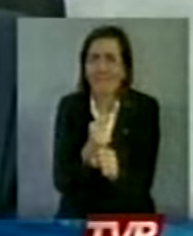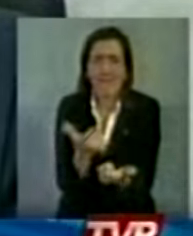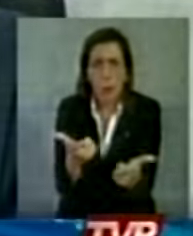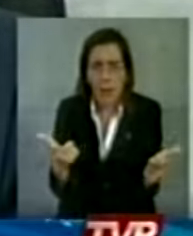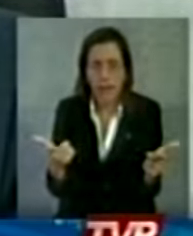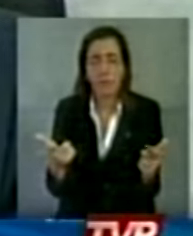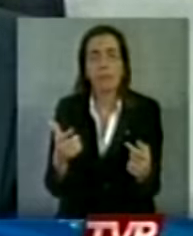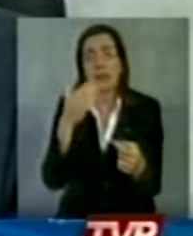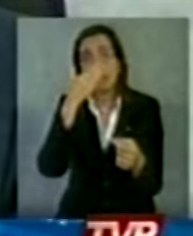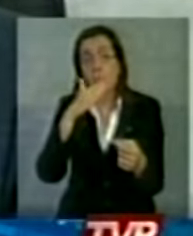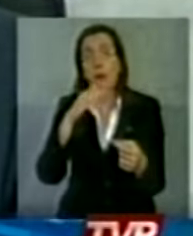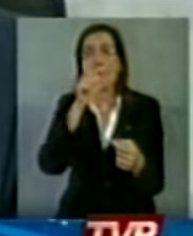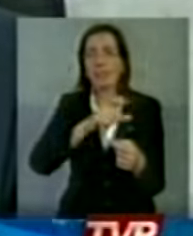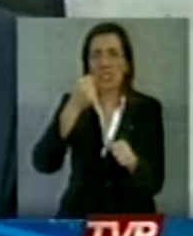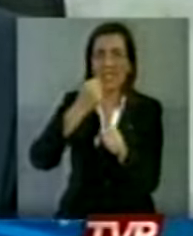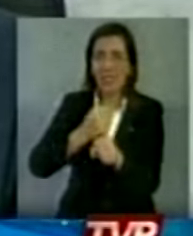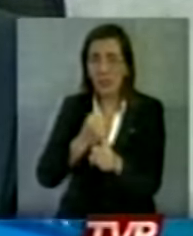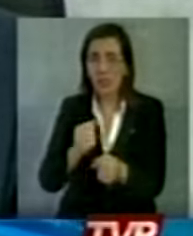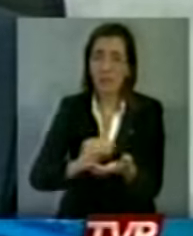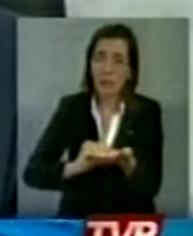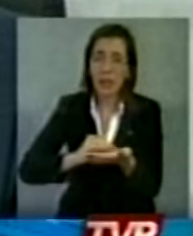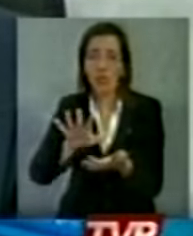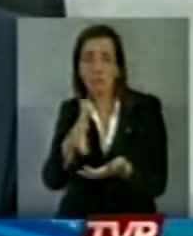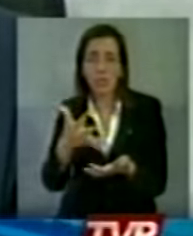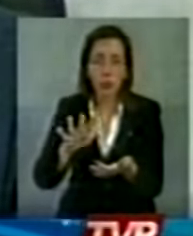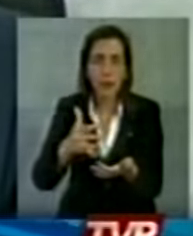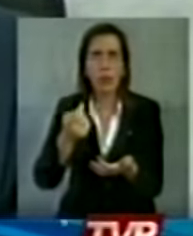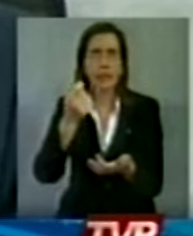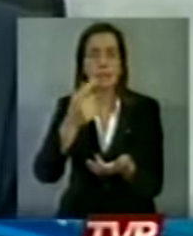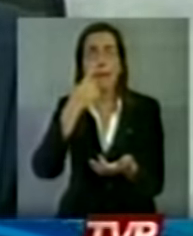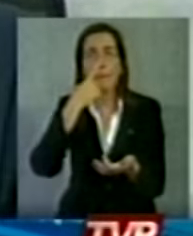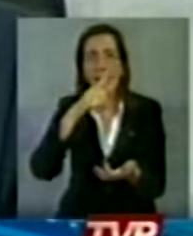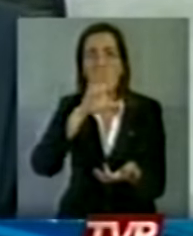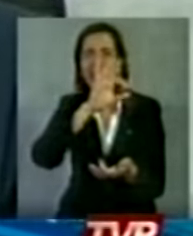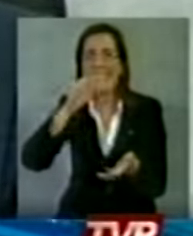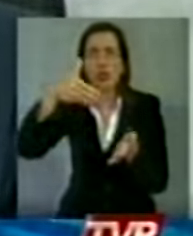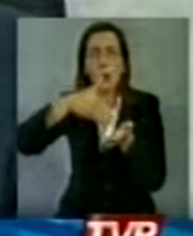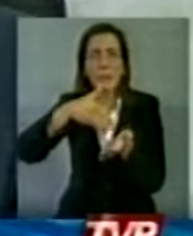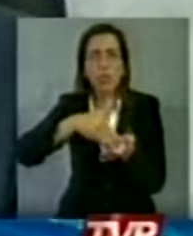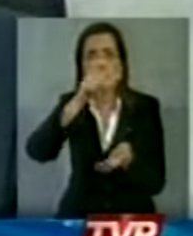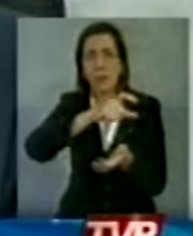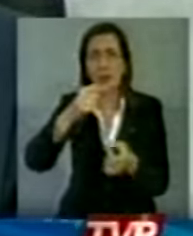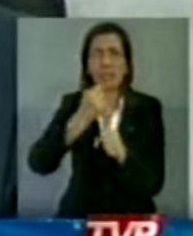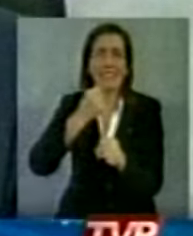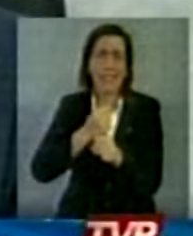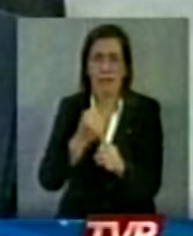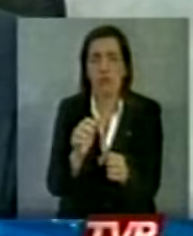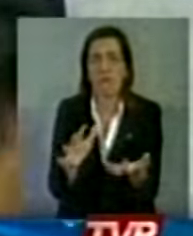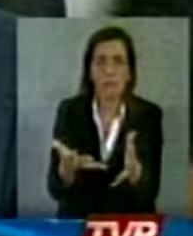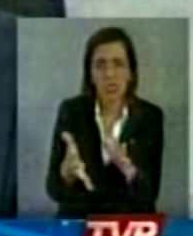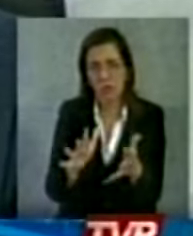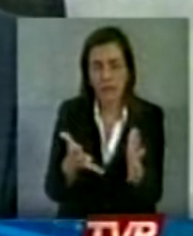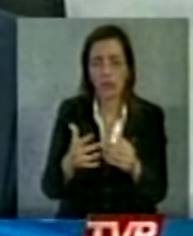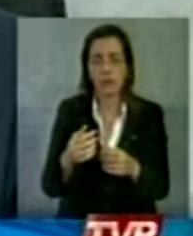y el número de personas con empleos vulnerables supere las 1.500 millones de personas para este mismo